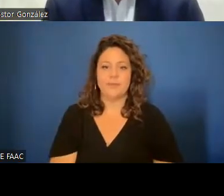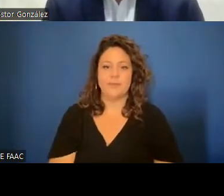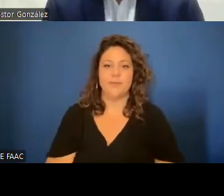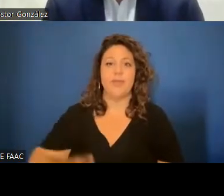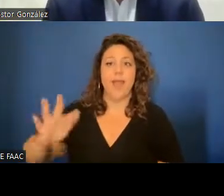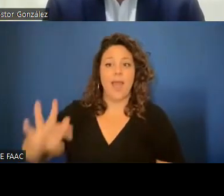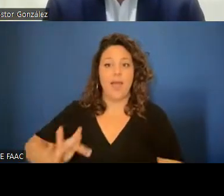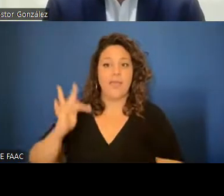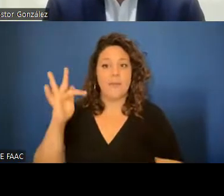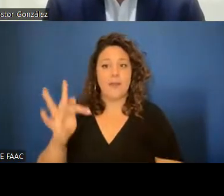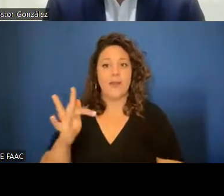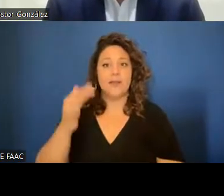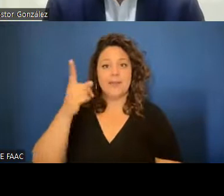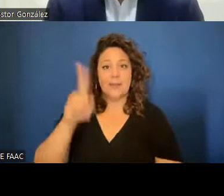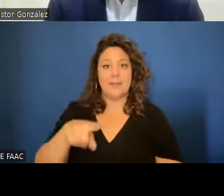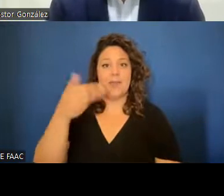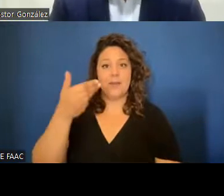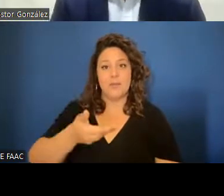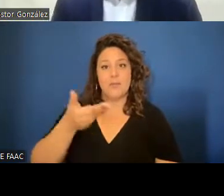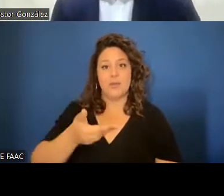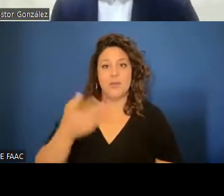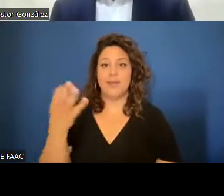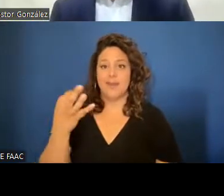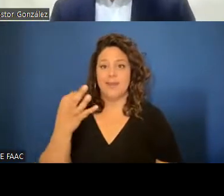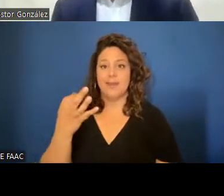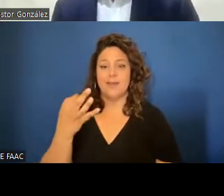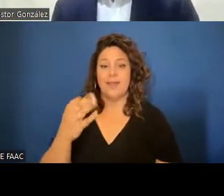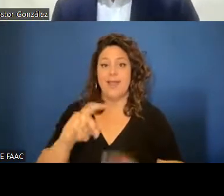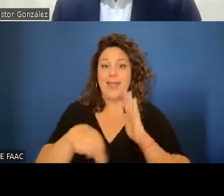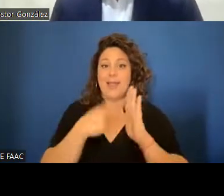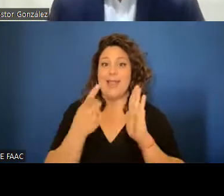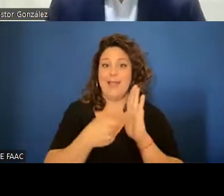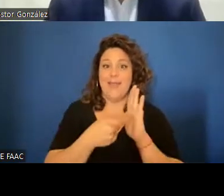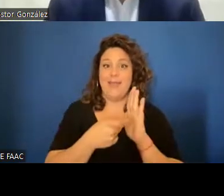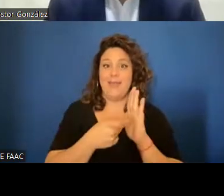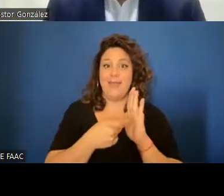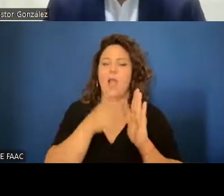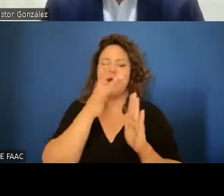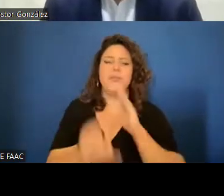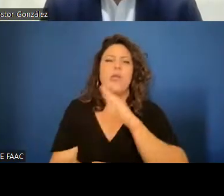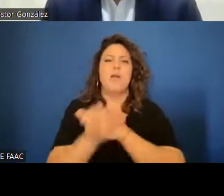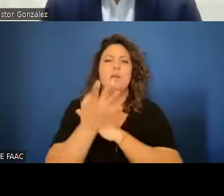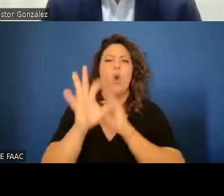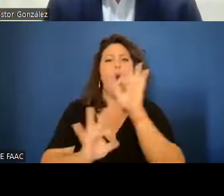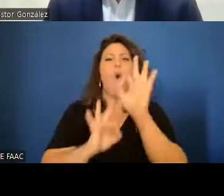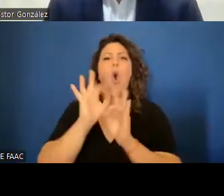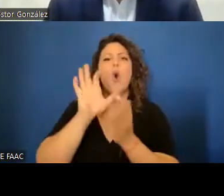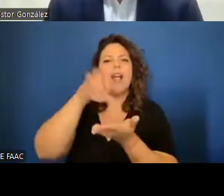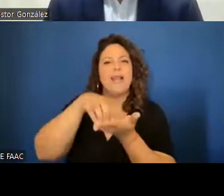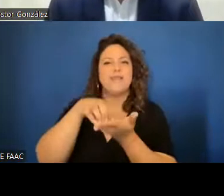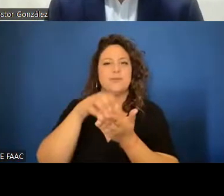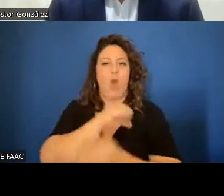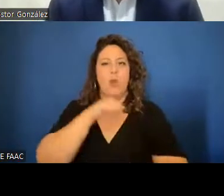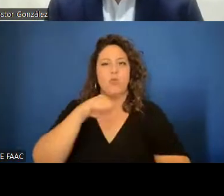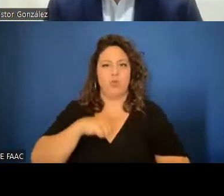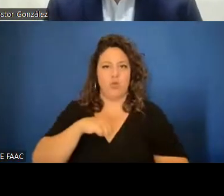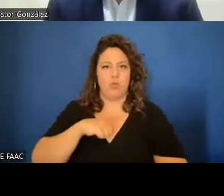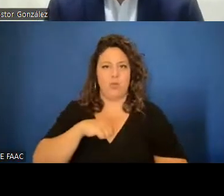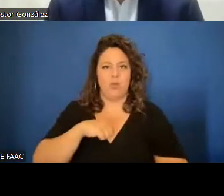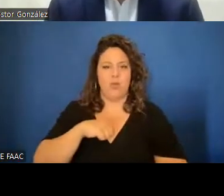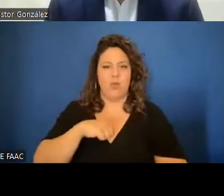discriminación. Básicamente, lo que viene a hacer a recoger la ley, recogiendo, pues, como he dicho, esta sentencia